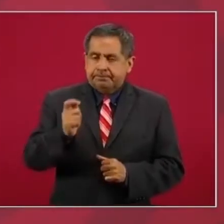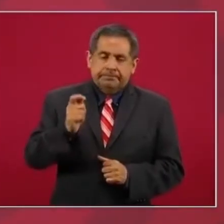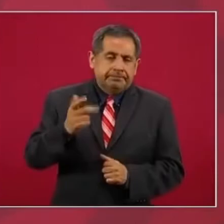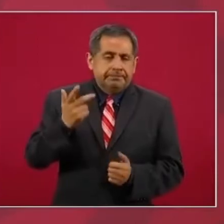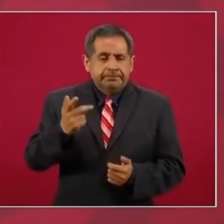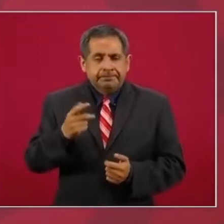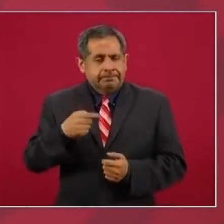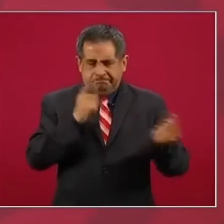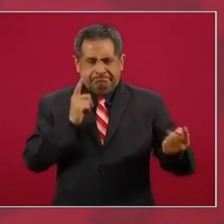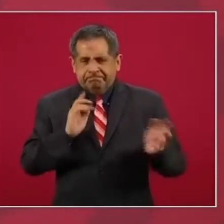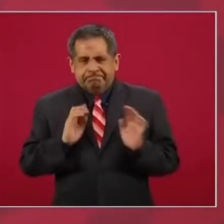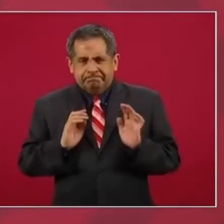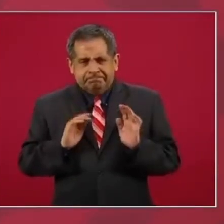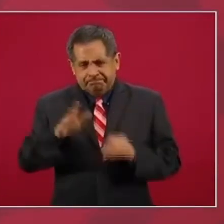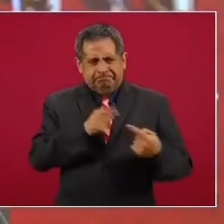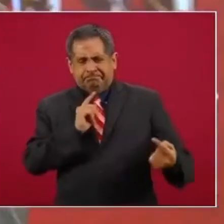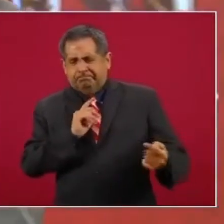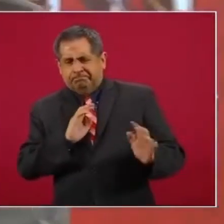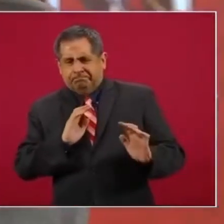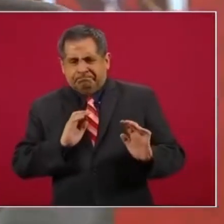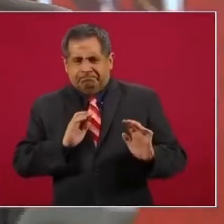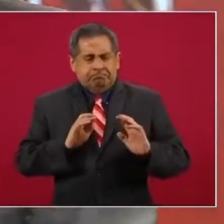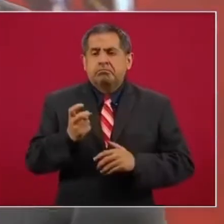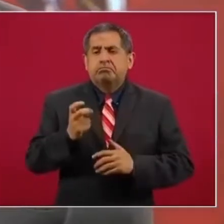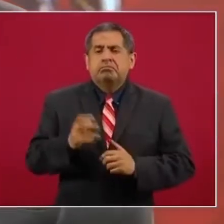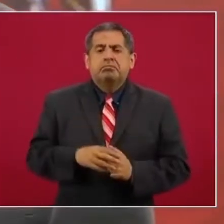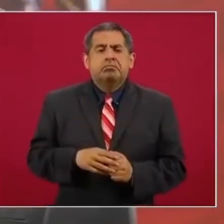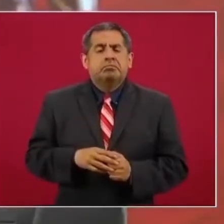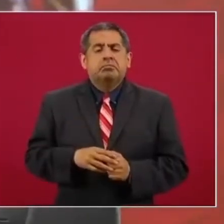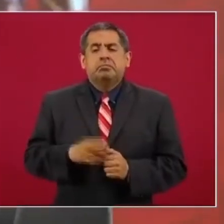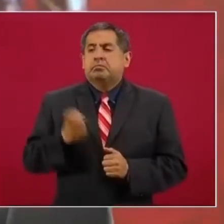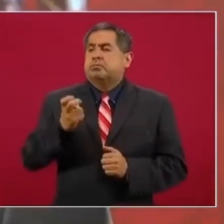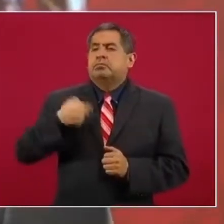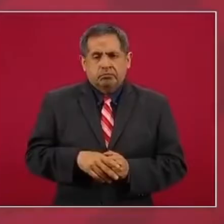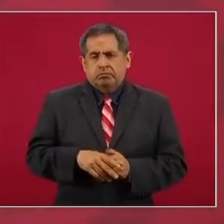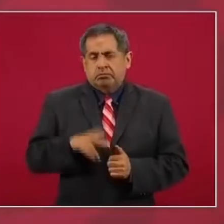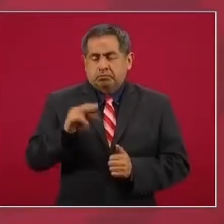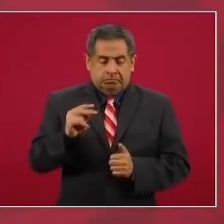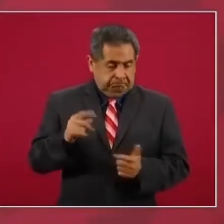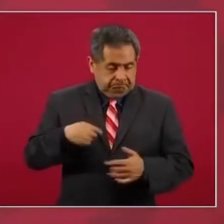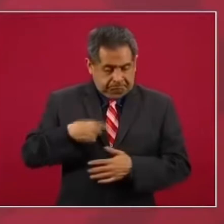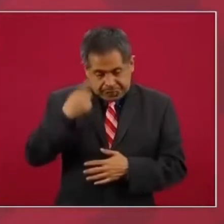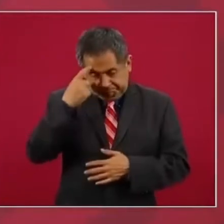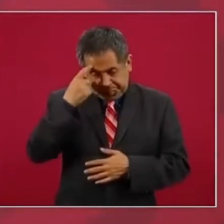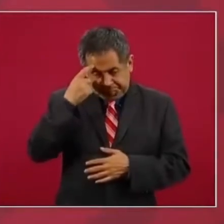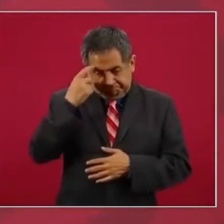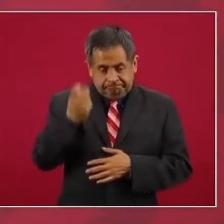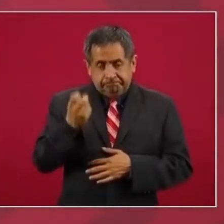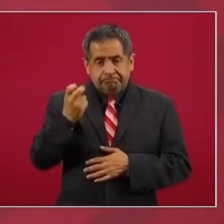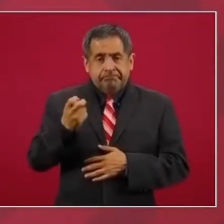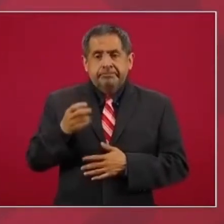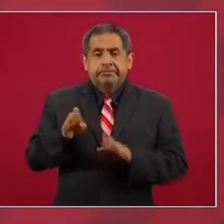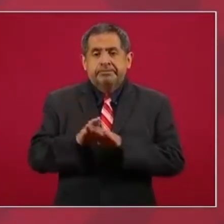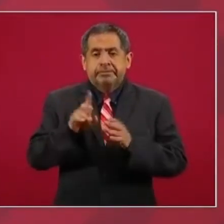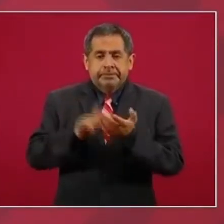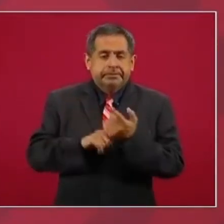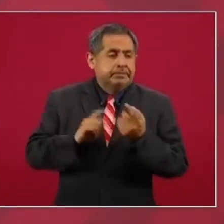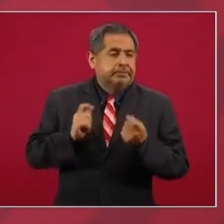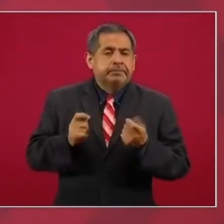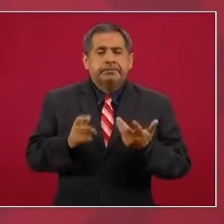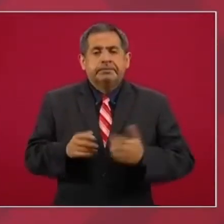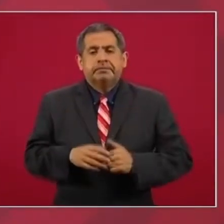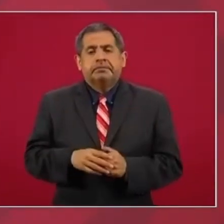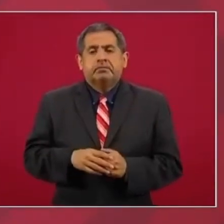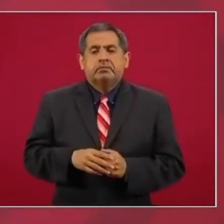estas discrepancias. Desde luego no vamos nosotros a actuar con medidas